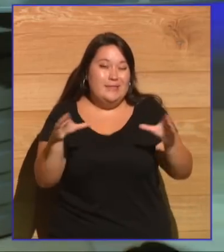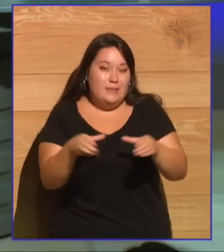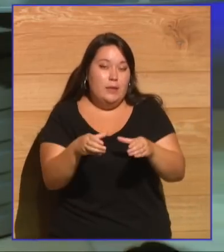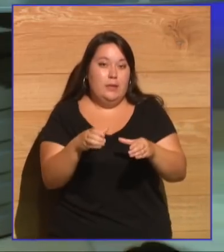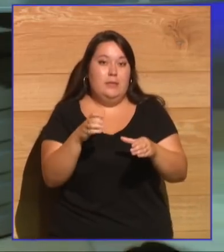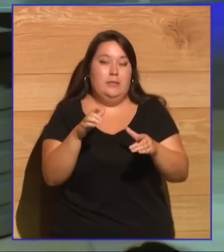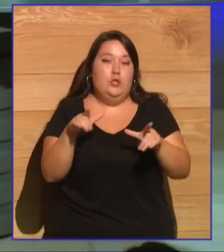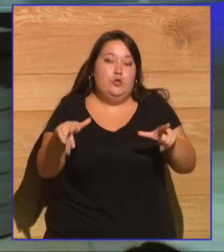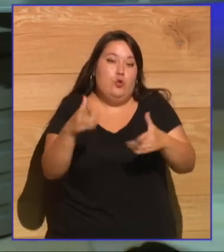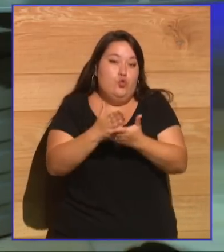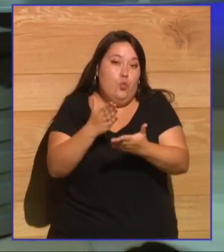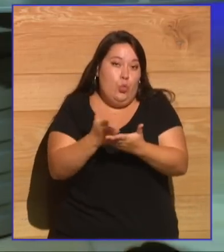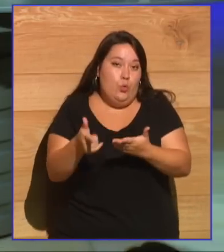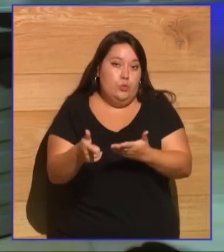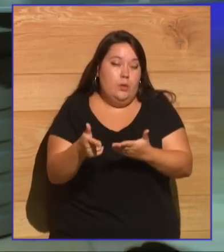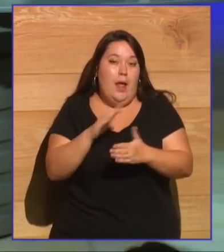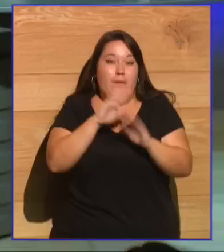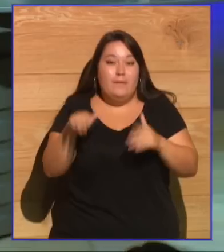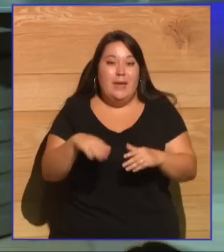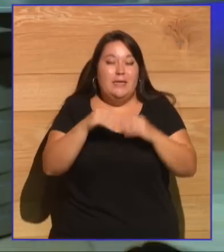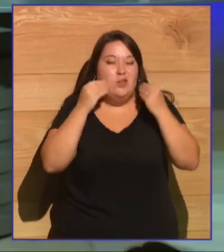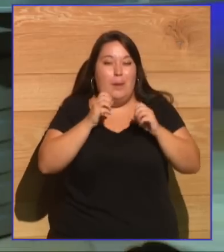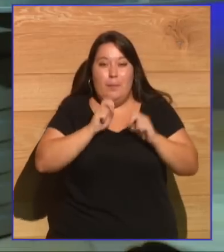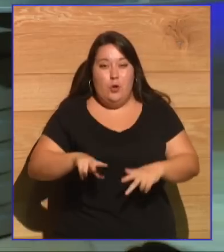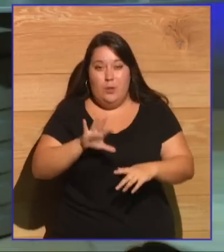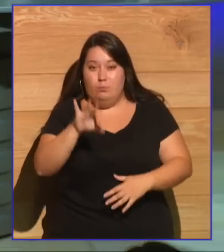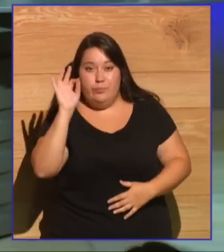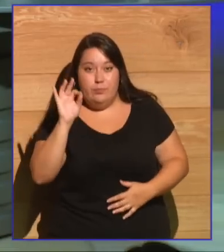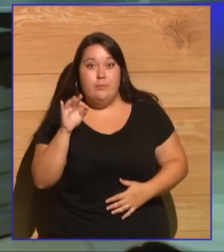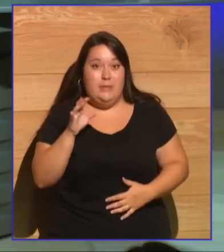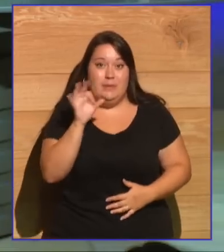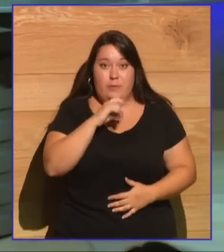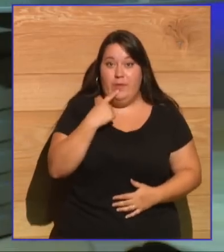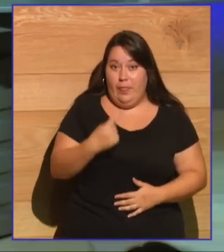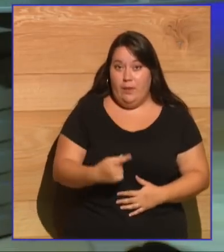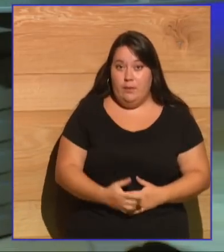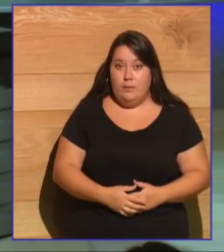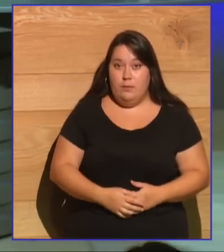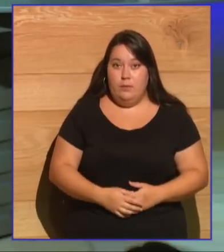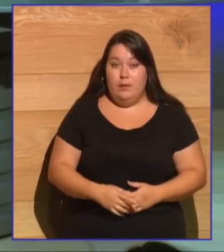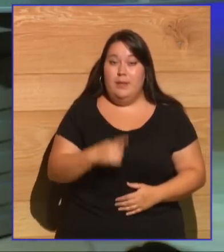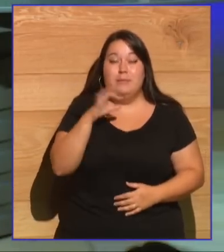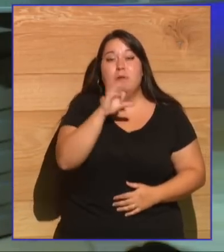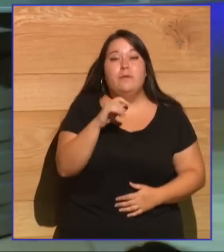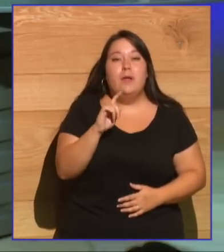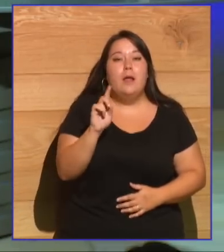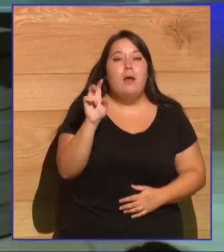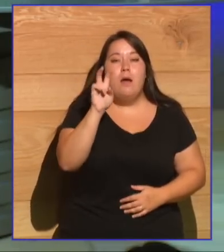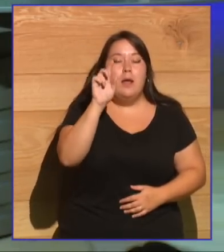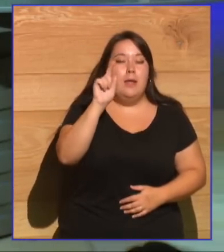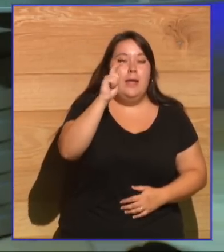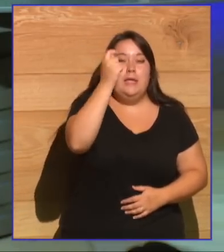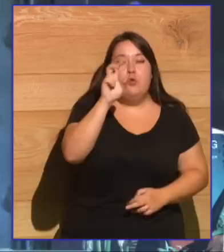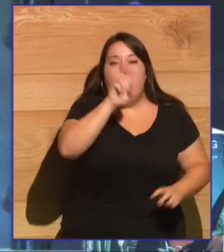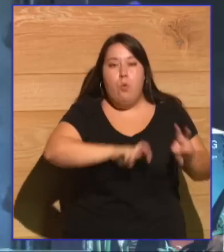y casi siempre eligen las peores historias y eso es lo que dice spielberg que es alguien que busca el éxito todo el rato no lo está diciendo a ver mal